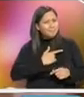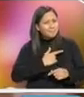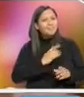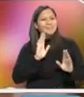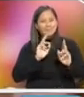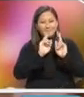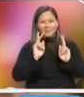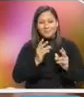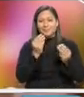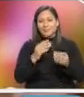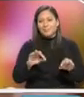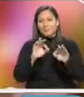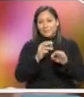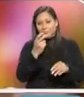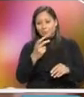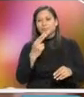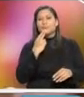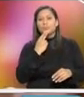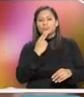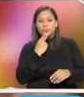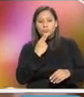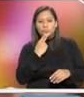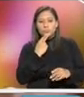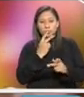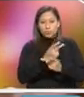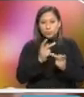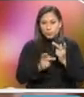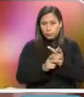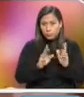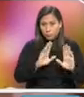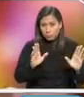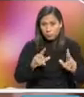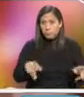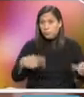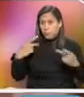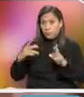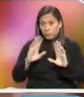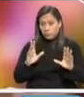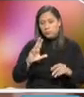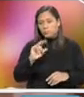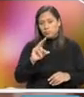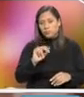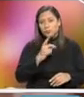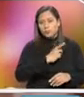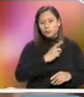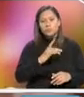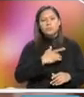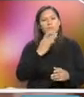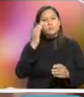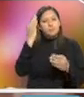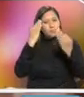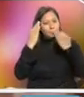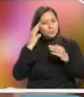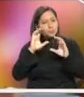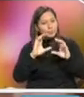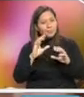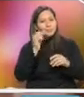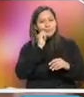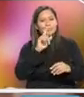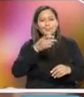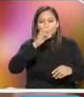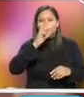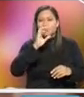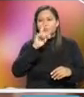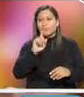paces. Entonces es importante el uso de productos, no nada más por vender, sino por consentirlo, por cuidarlo. Tenemos que tomar